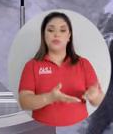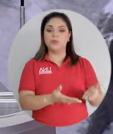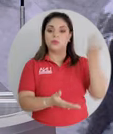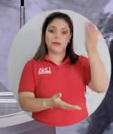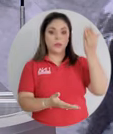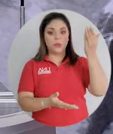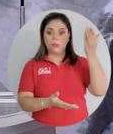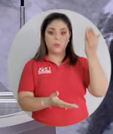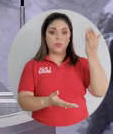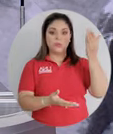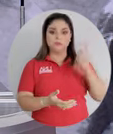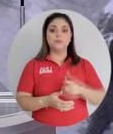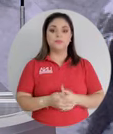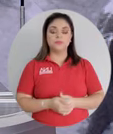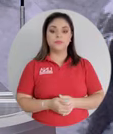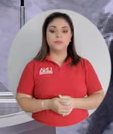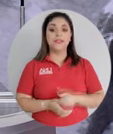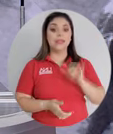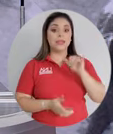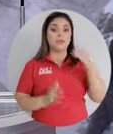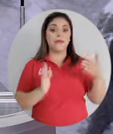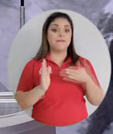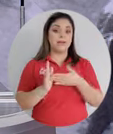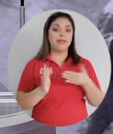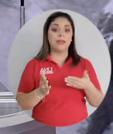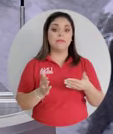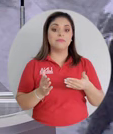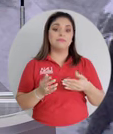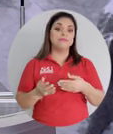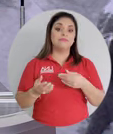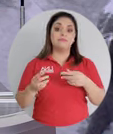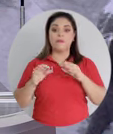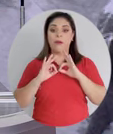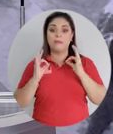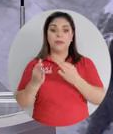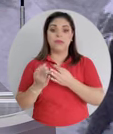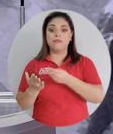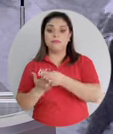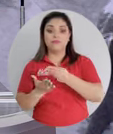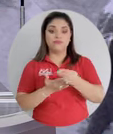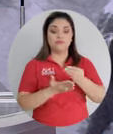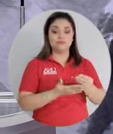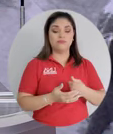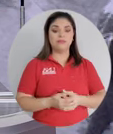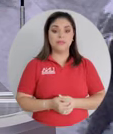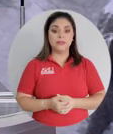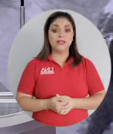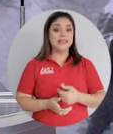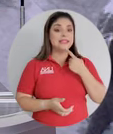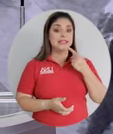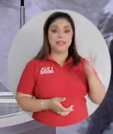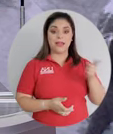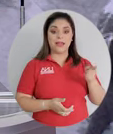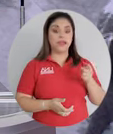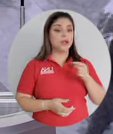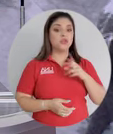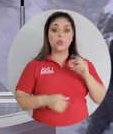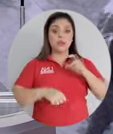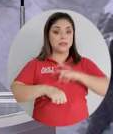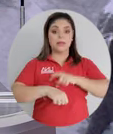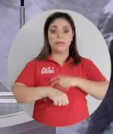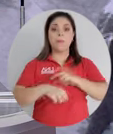afectará de alguna u otra forma las posibilidades de consumo de las familias. Fernando Montero considera que no es tiempo